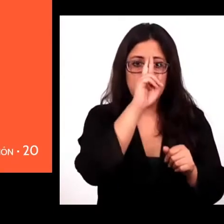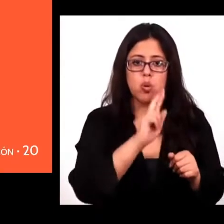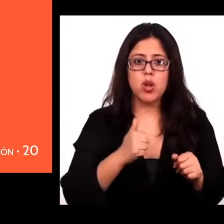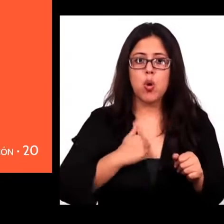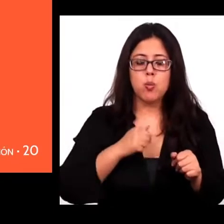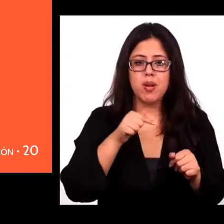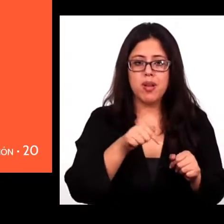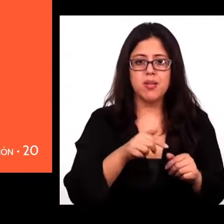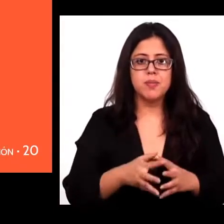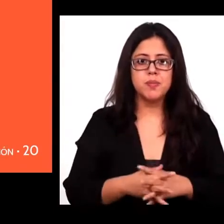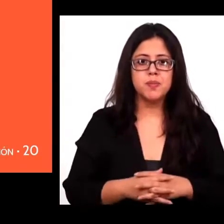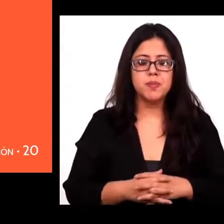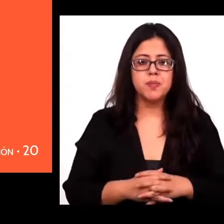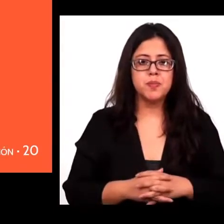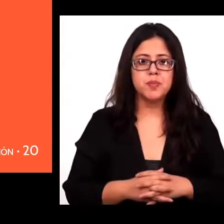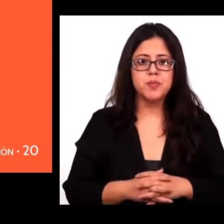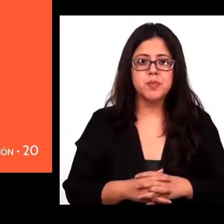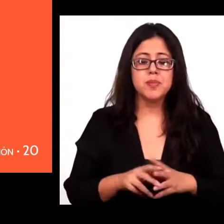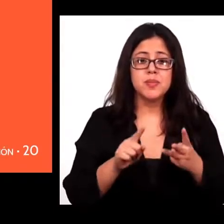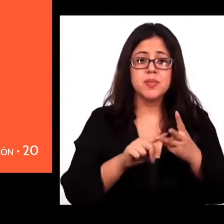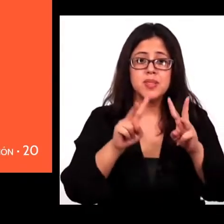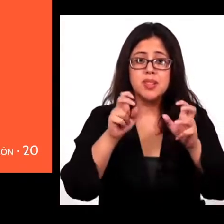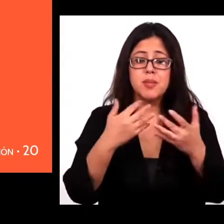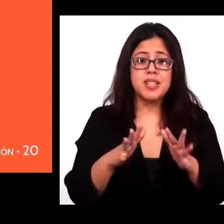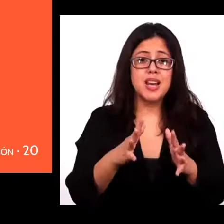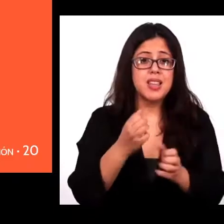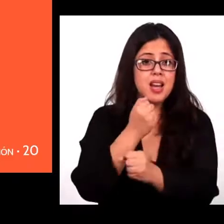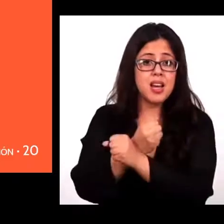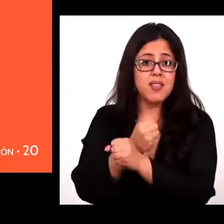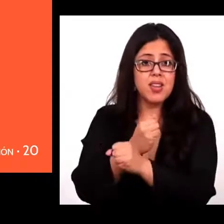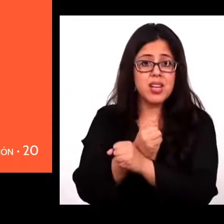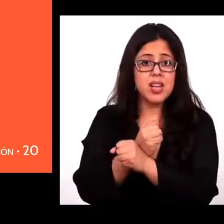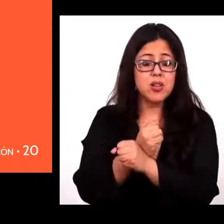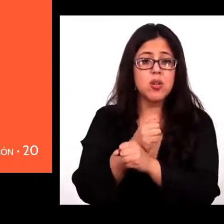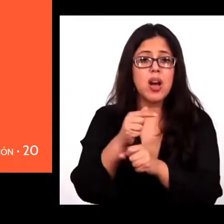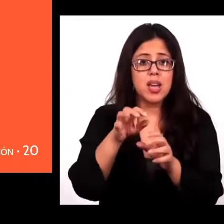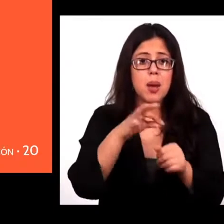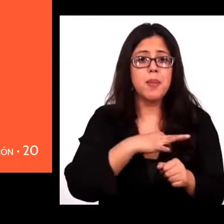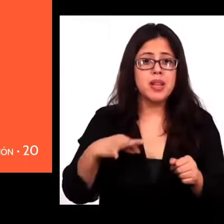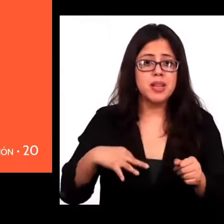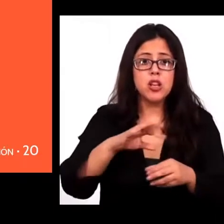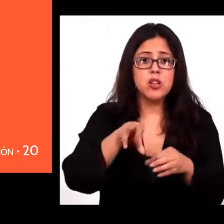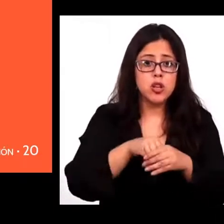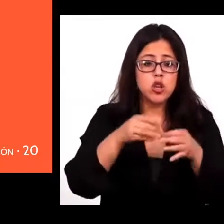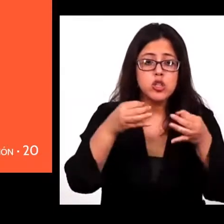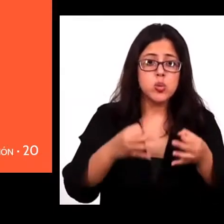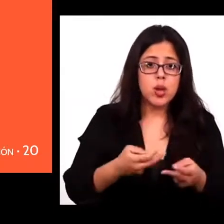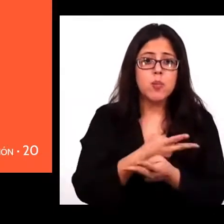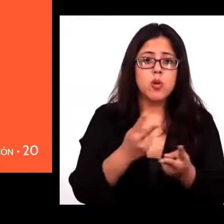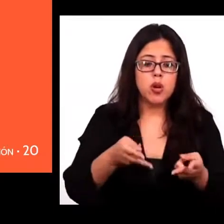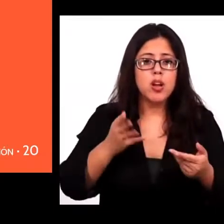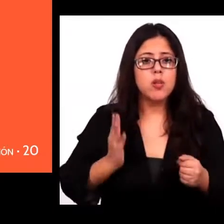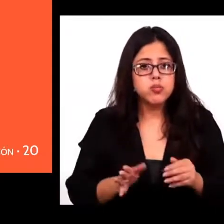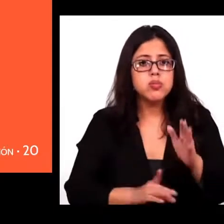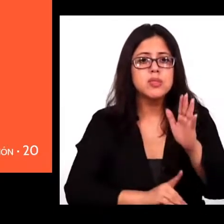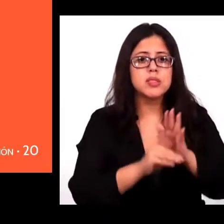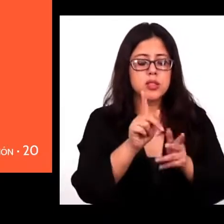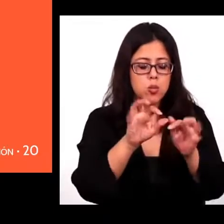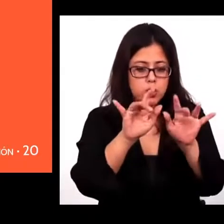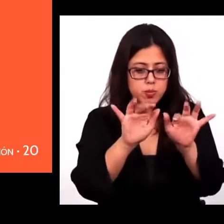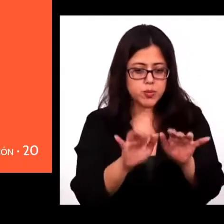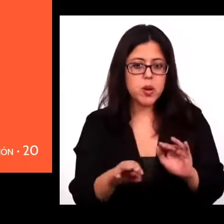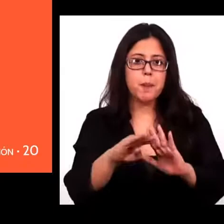institución. En relación al actuar policial, que el Ministerio del Interior y Seguridad Pública continúe con el desarrollo de la actualización de los